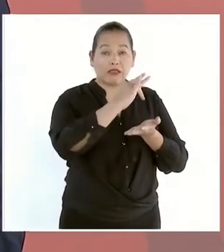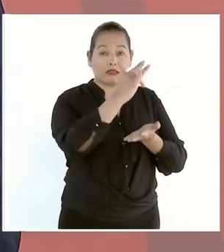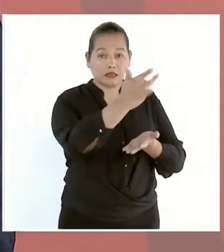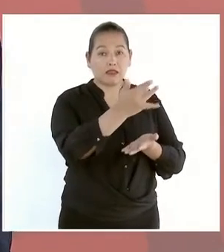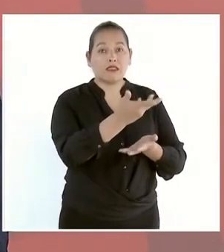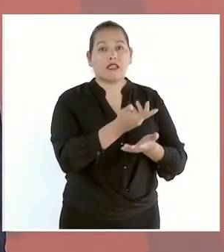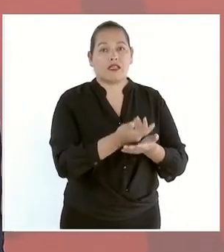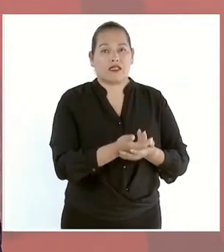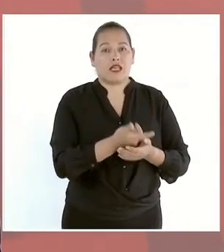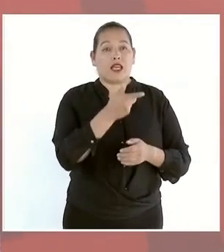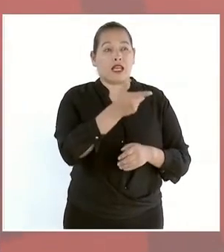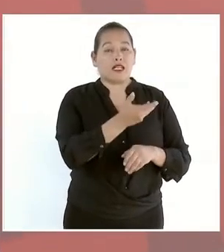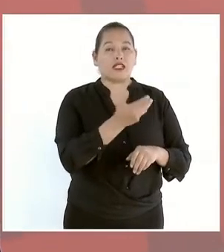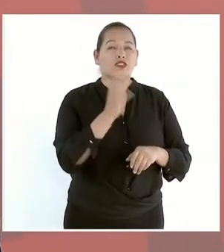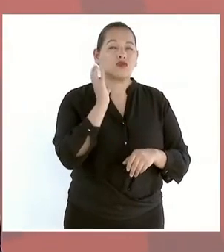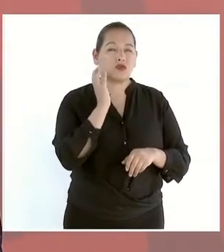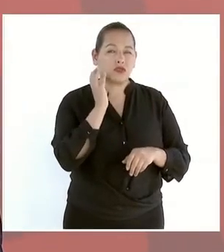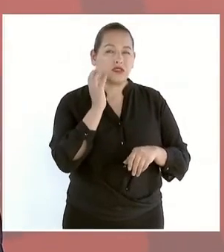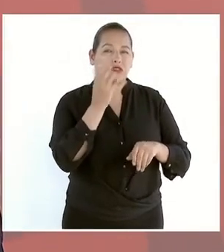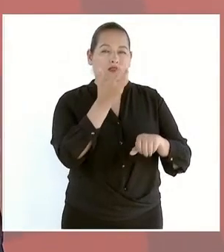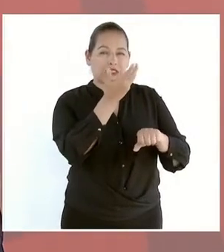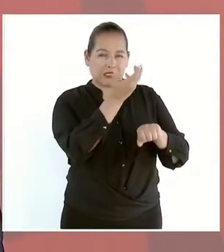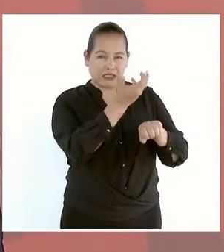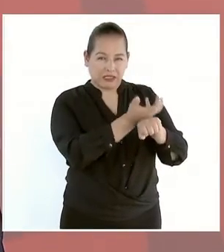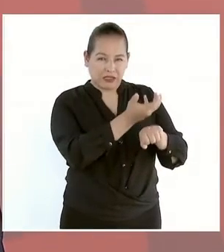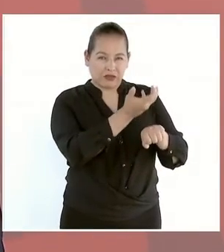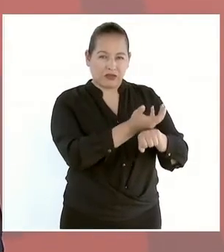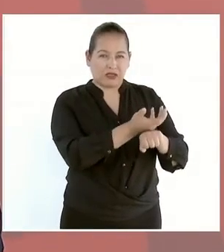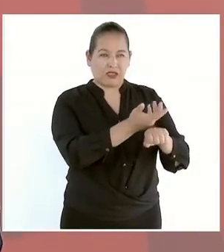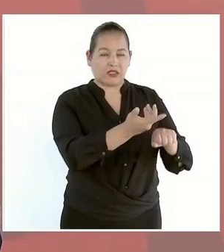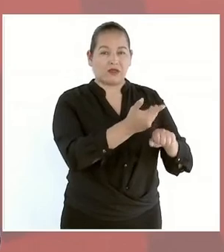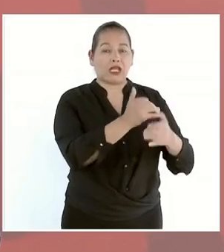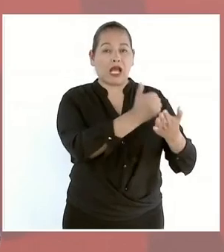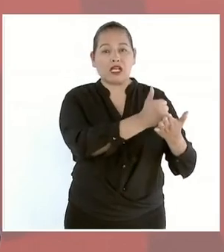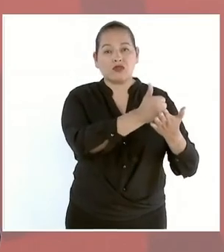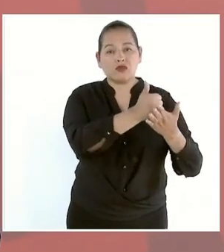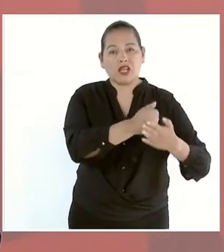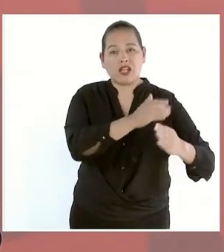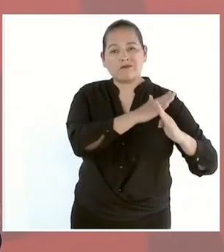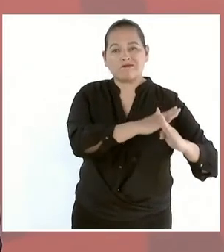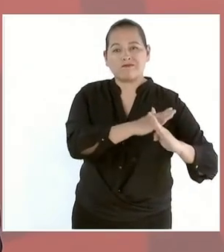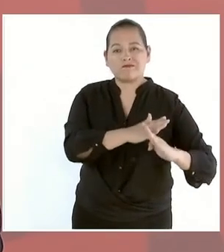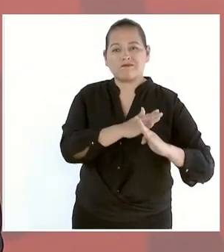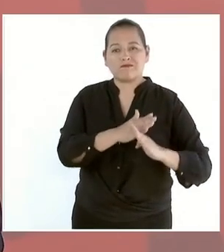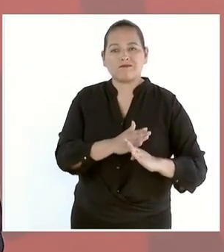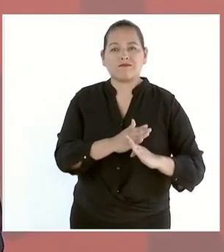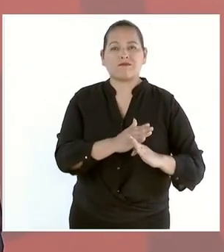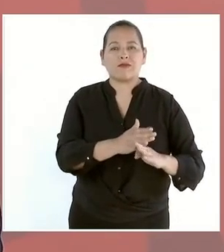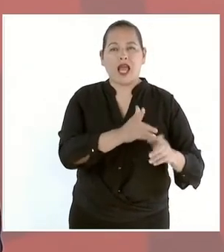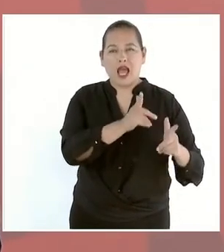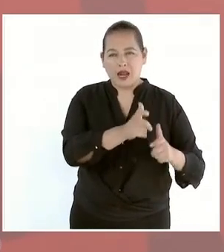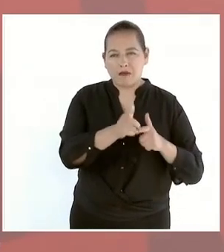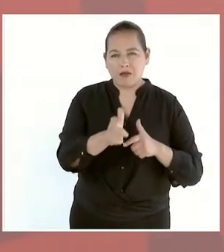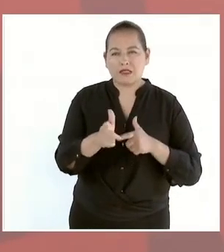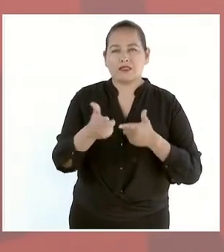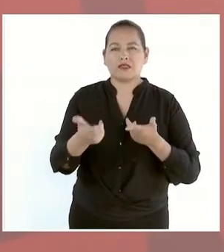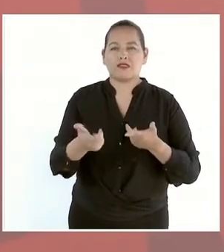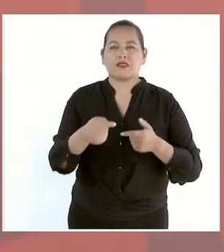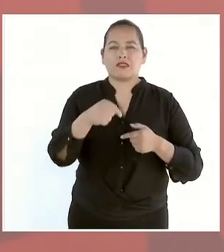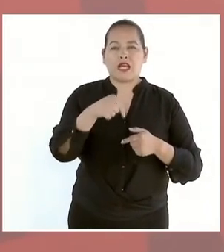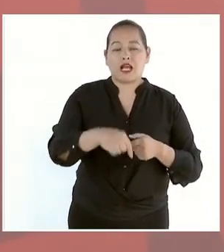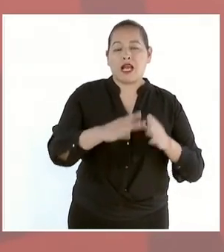eeuu evitar la entrada de armas de francia a mexico inclusive le